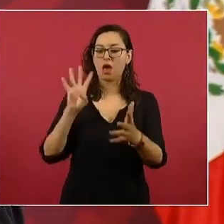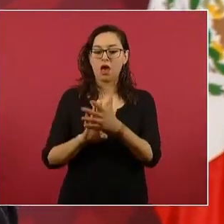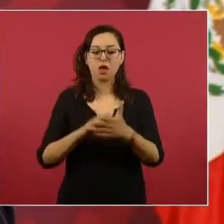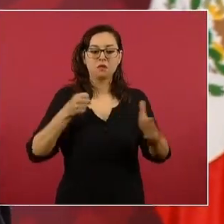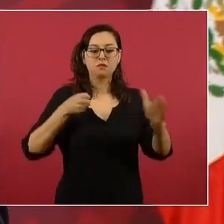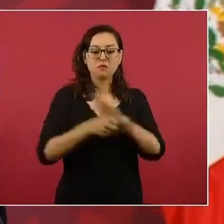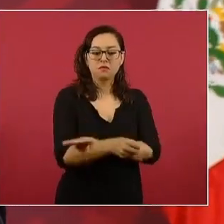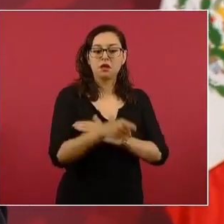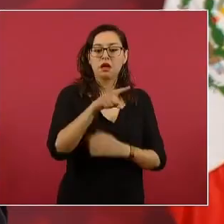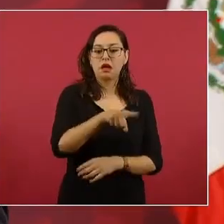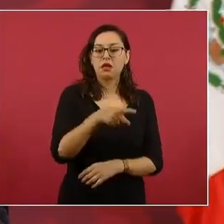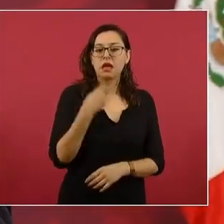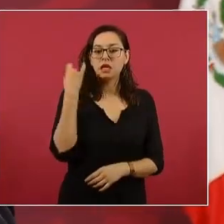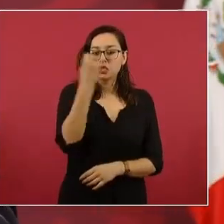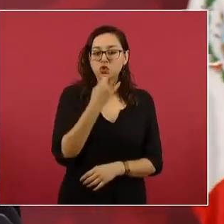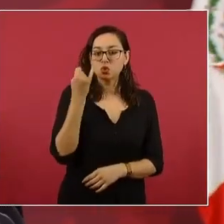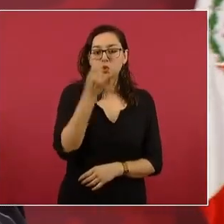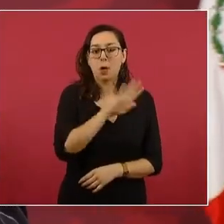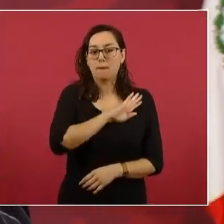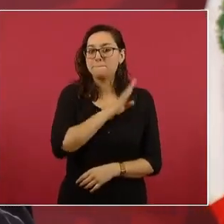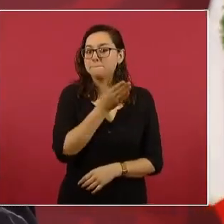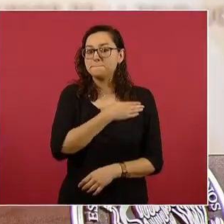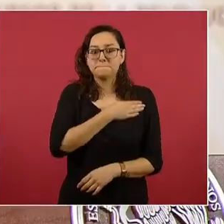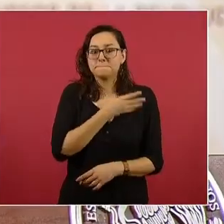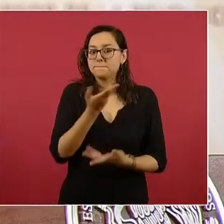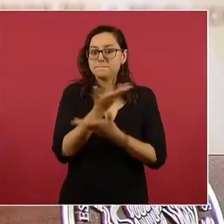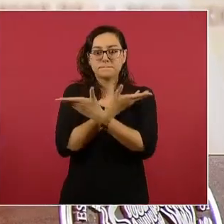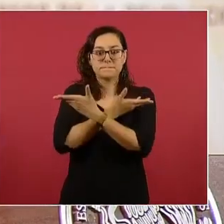Entonces, aquí se ven